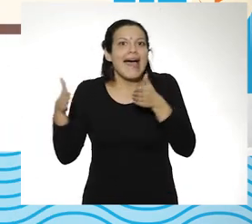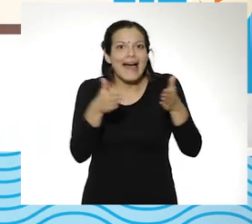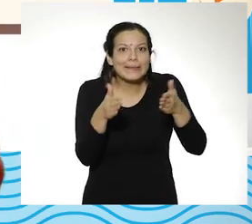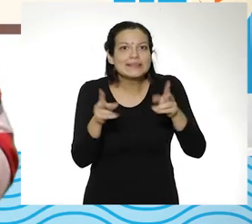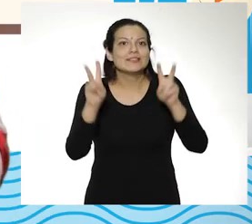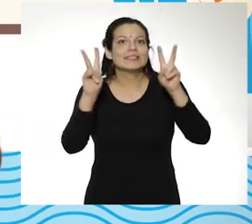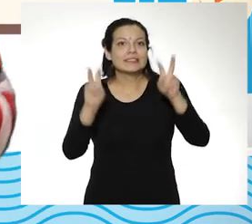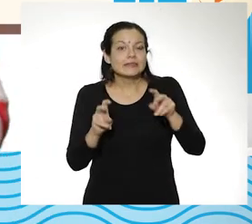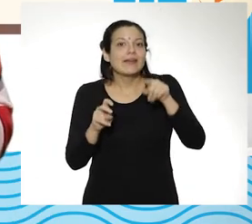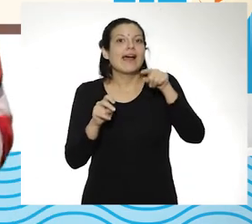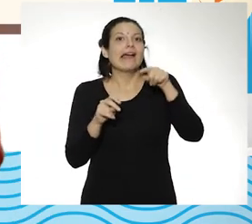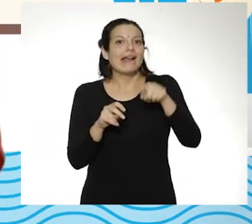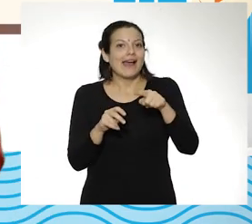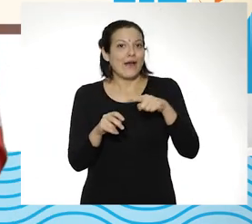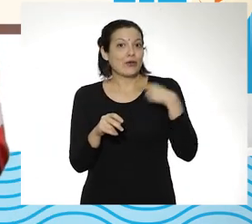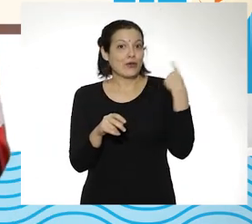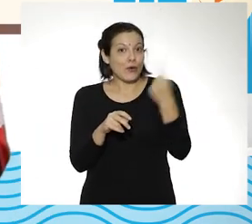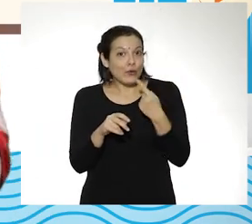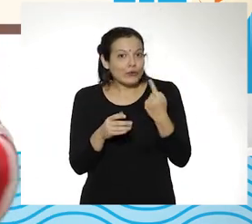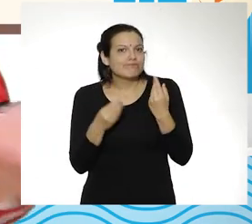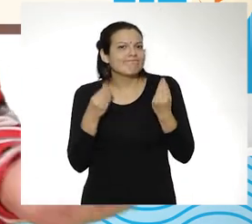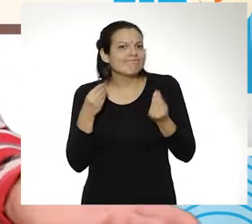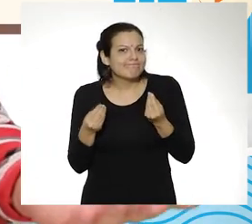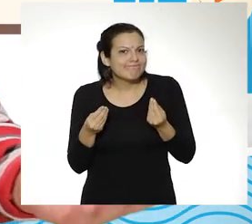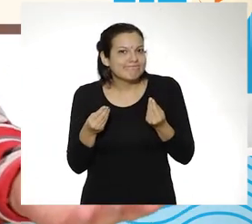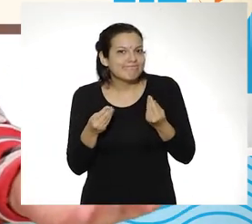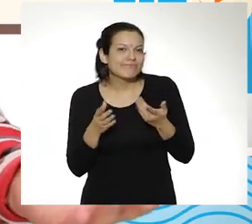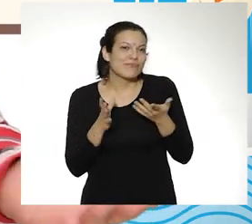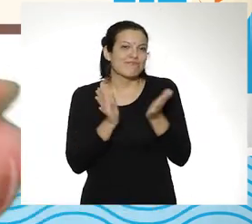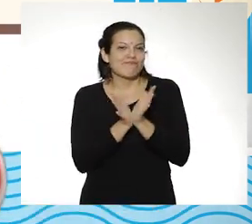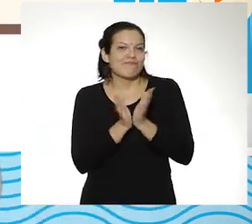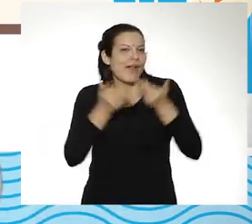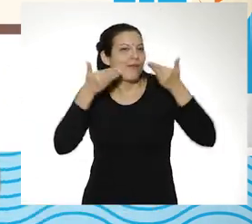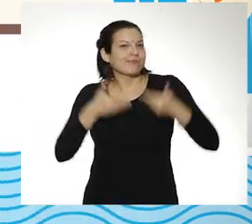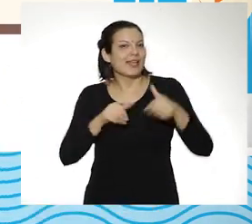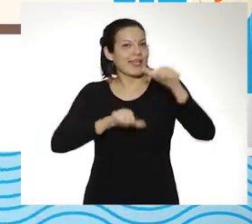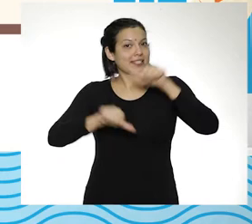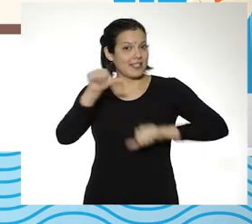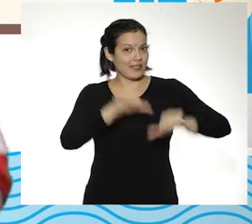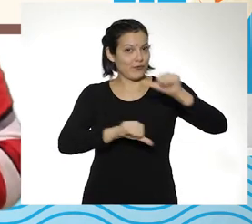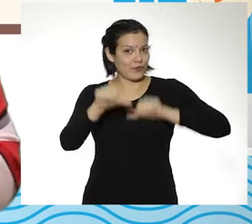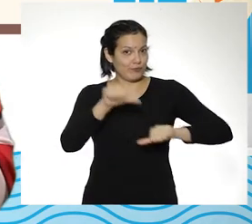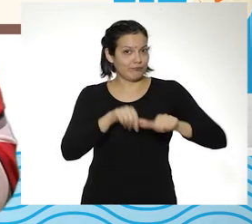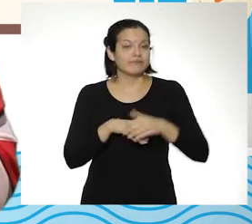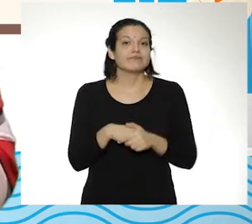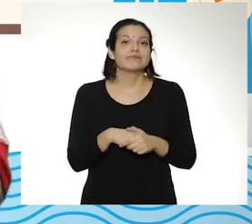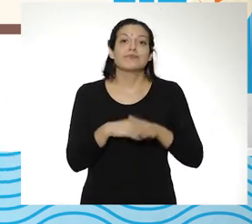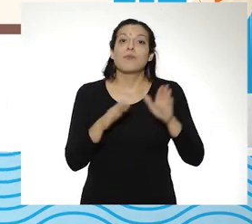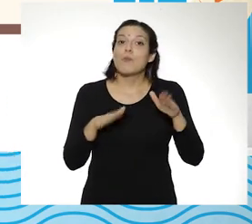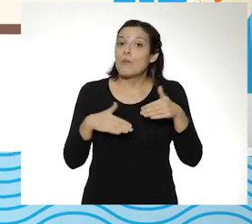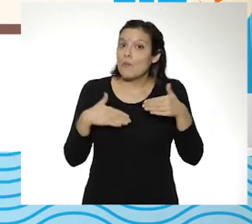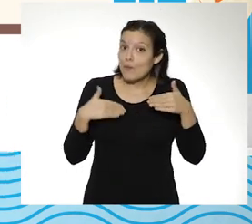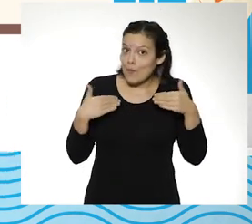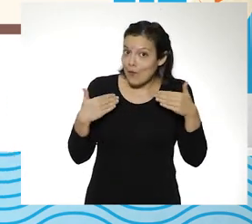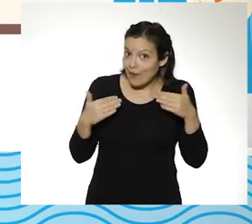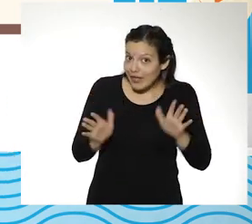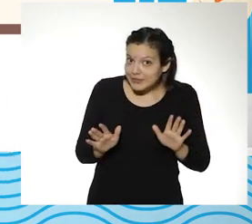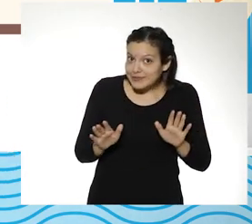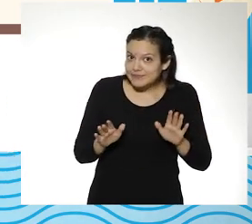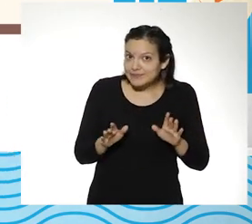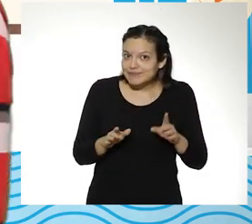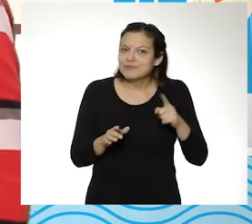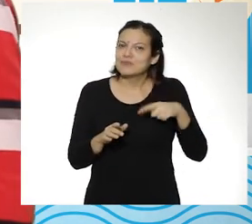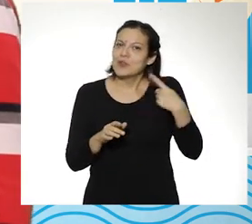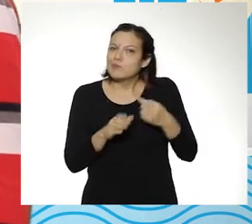así vamos nosotros siendo los científicos. Es por eso que elaboramos